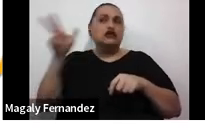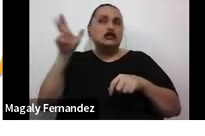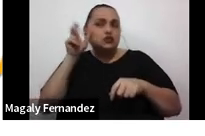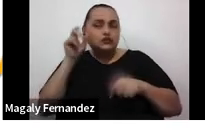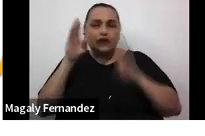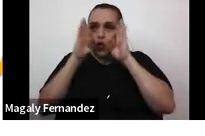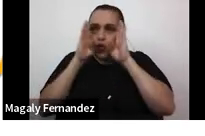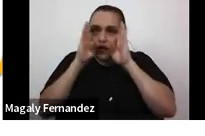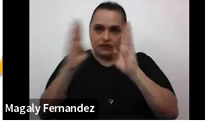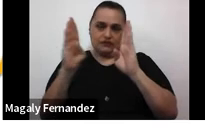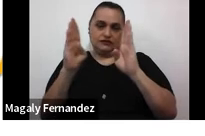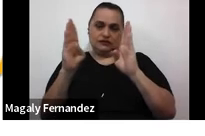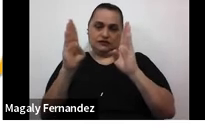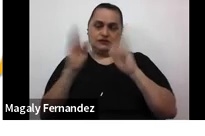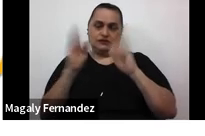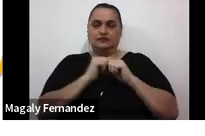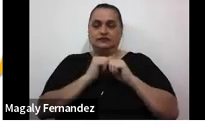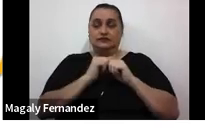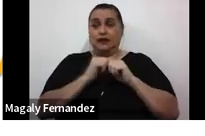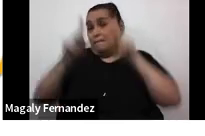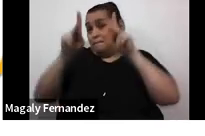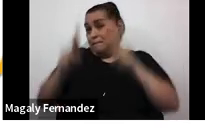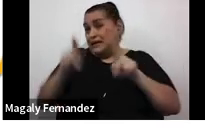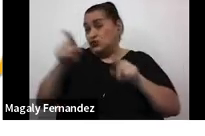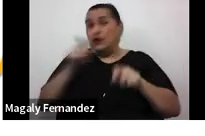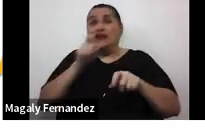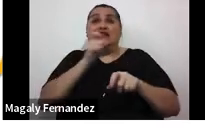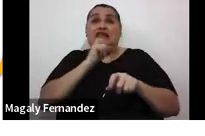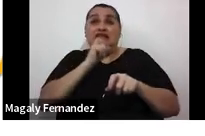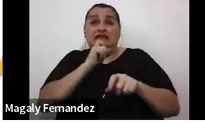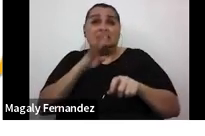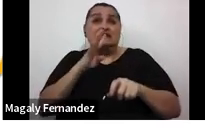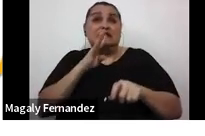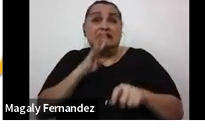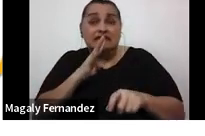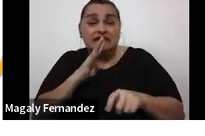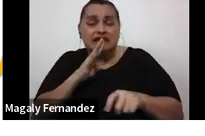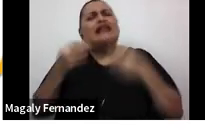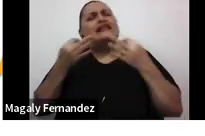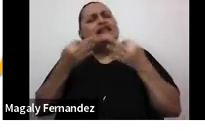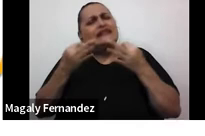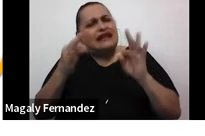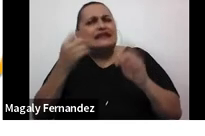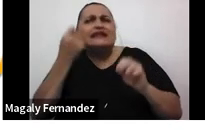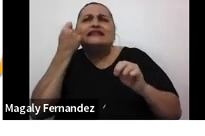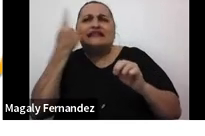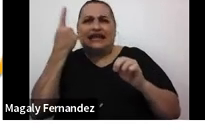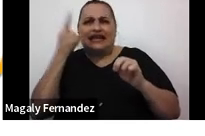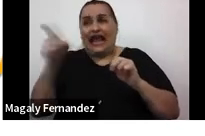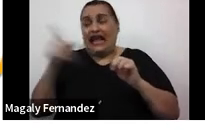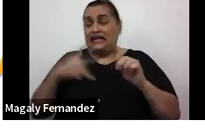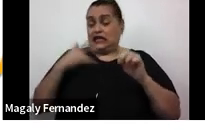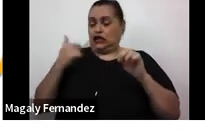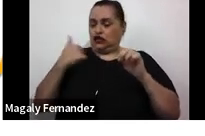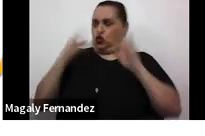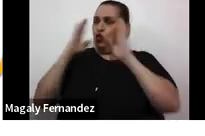atención y si la persona tiene dificultades para hablar tratar de entender que la persona sienta que sí estamos